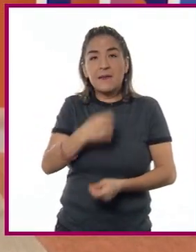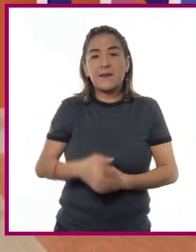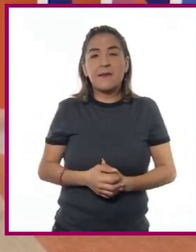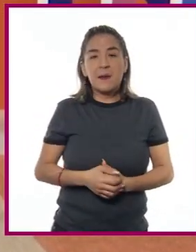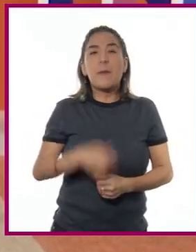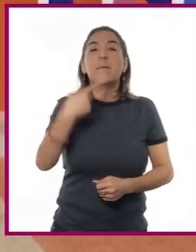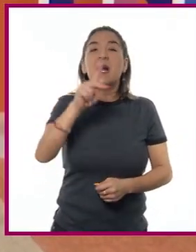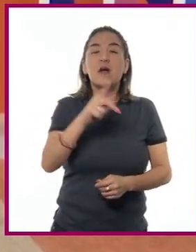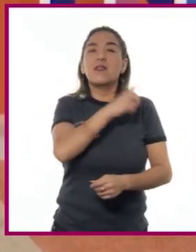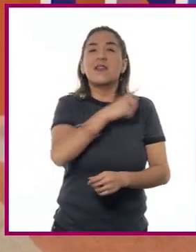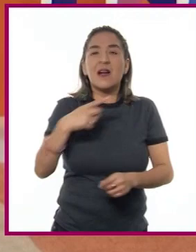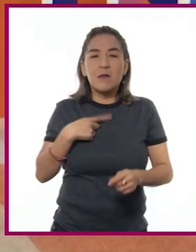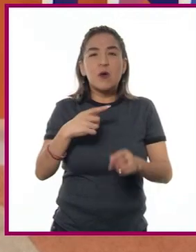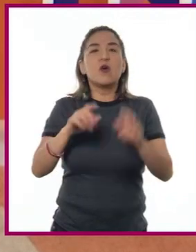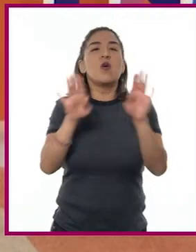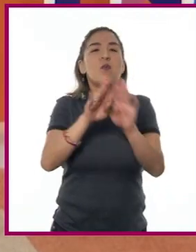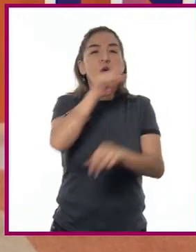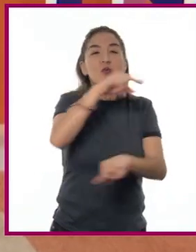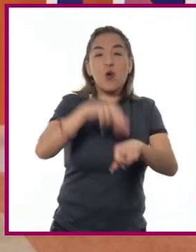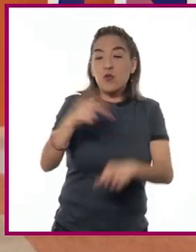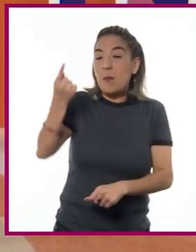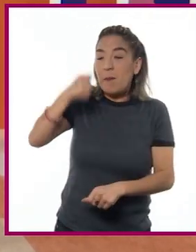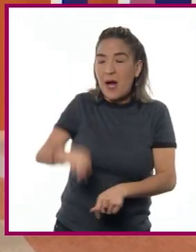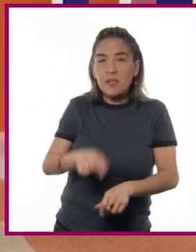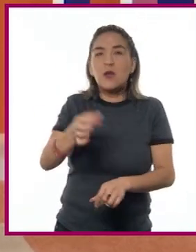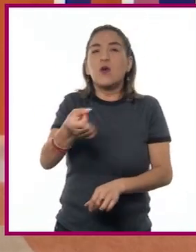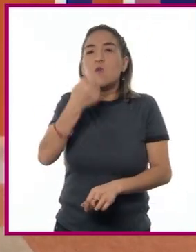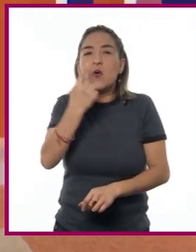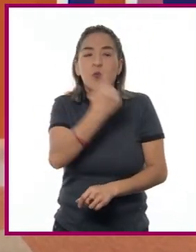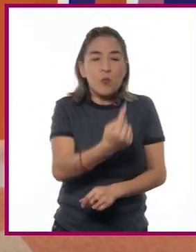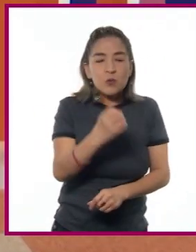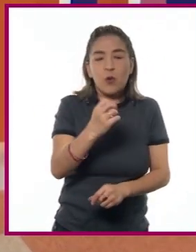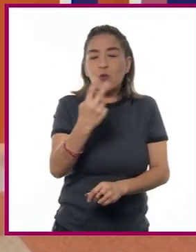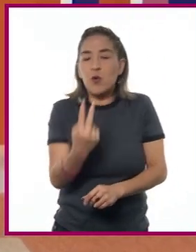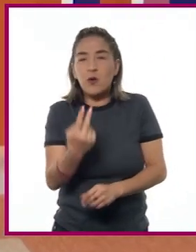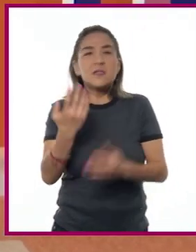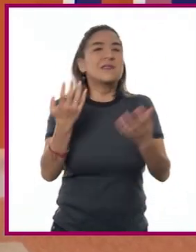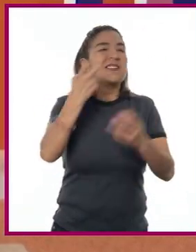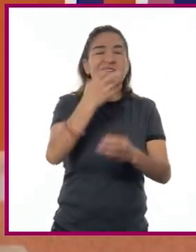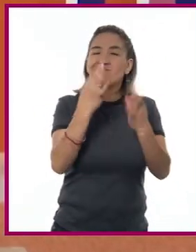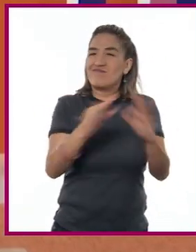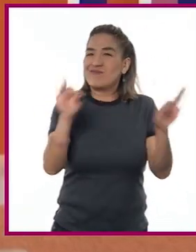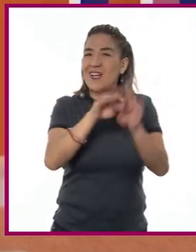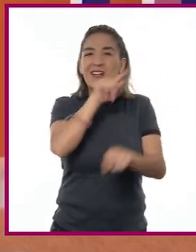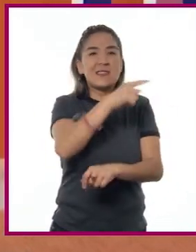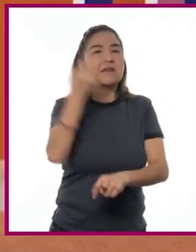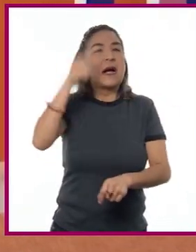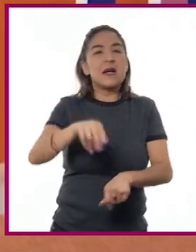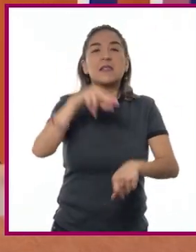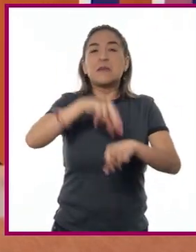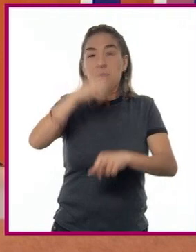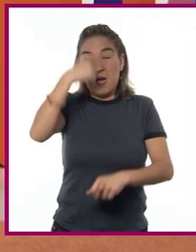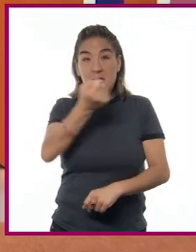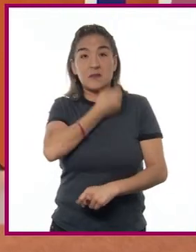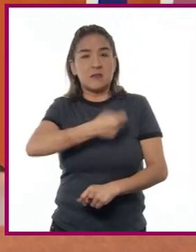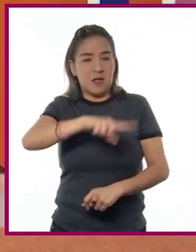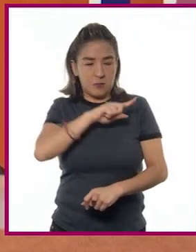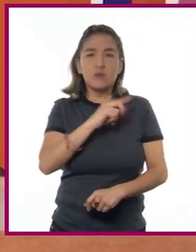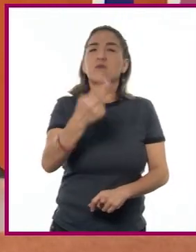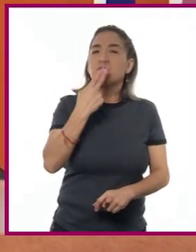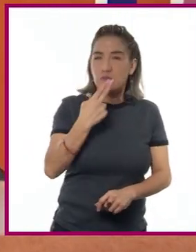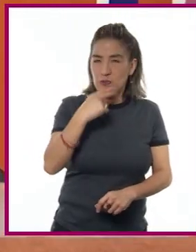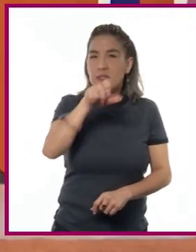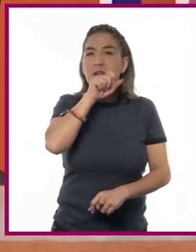en dosis adecuadas son benéficos para la salud y también pueden ser muy utilizados